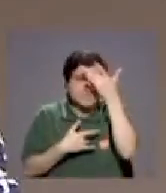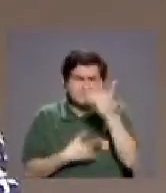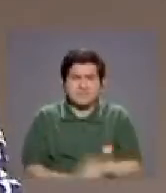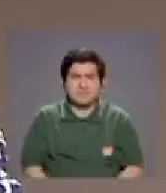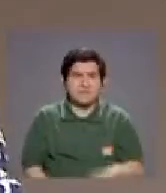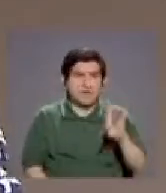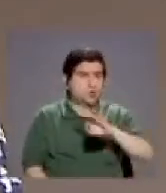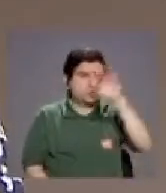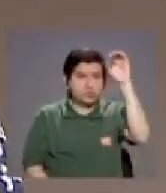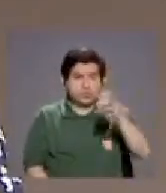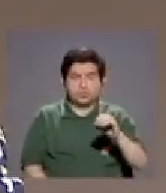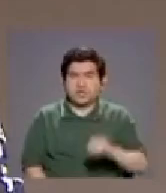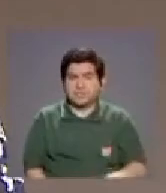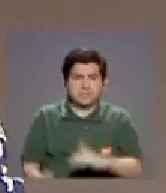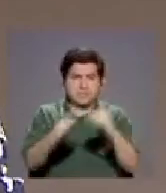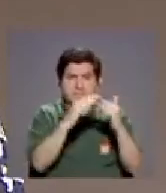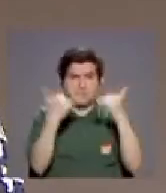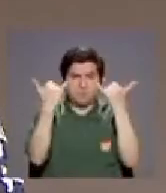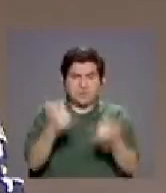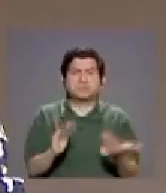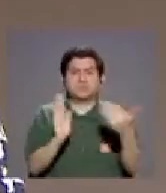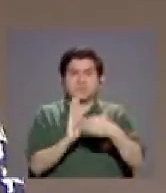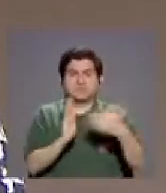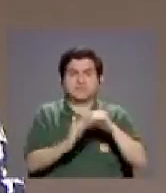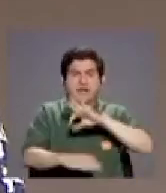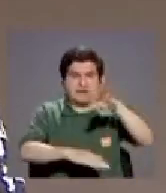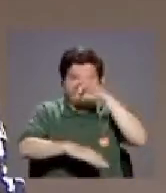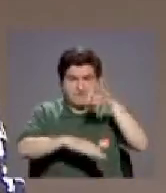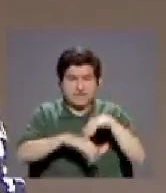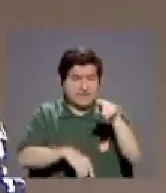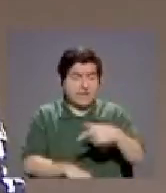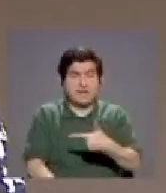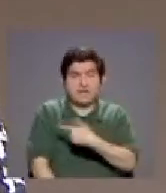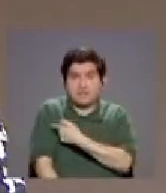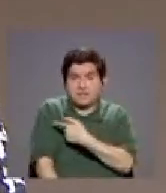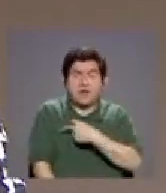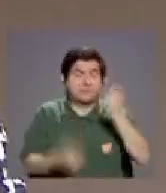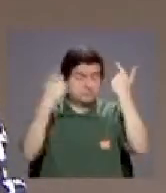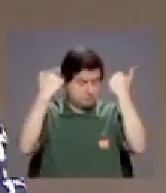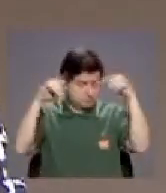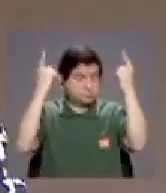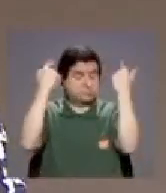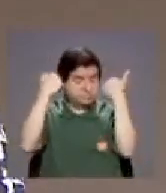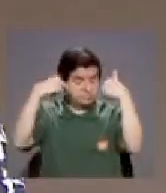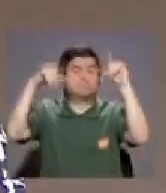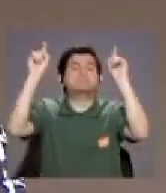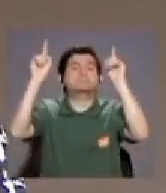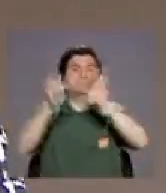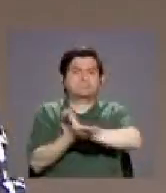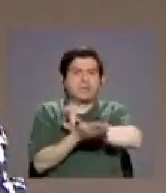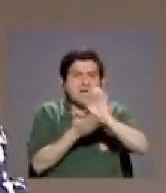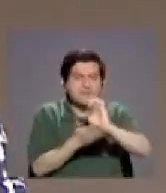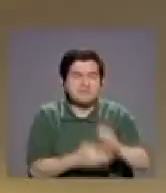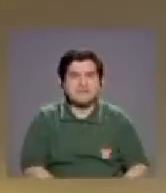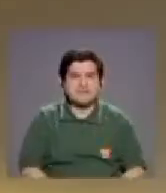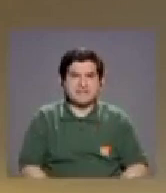80% de la población ha tenido dengue, pues sería una vacuna bastante efectiva para evitar dengue